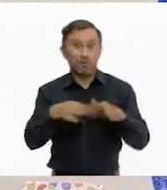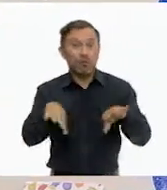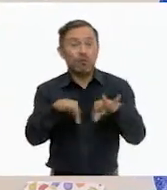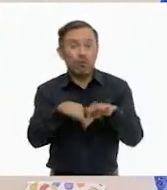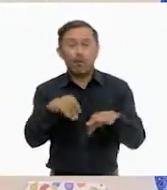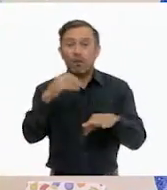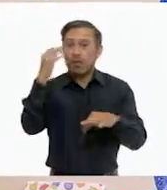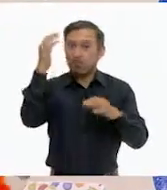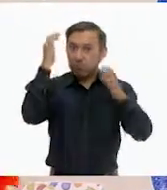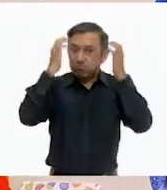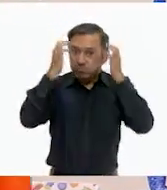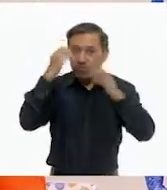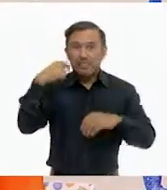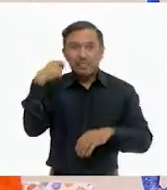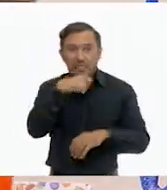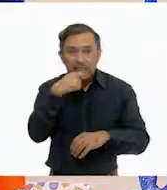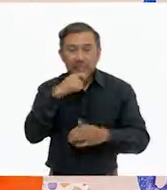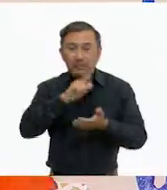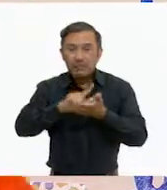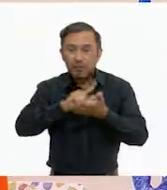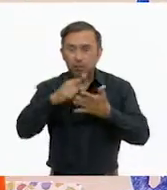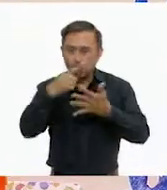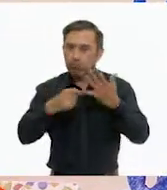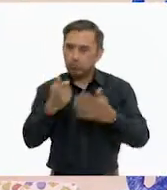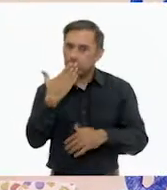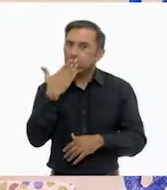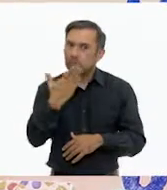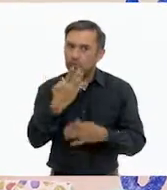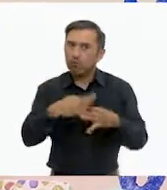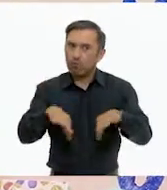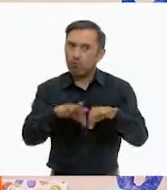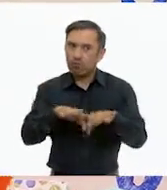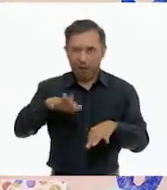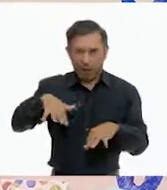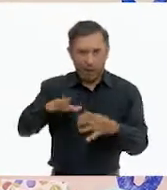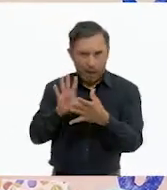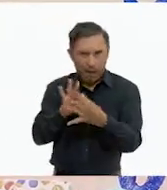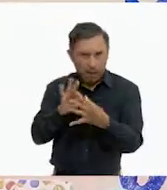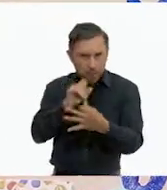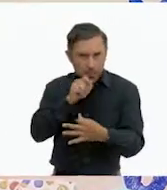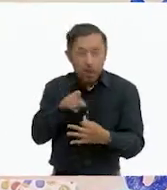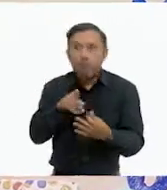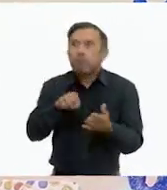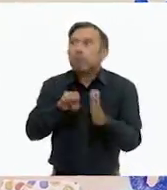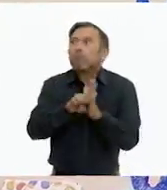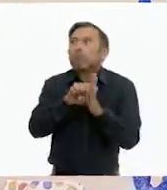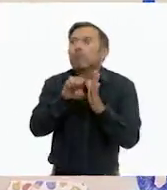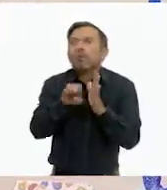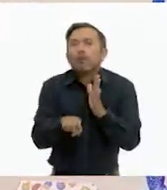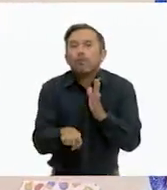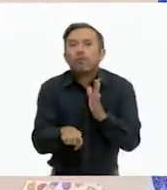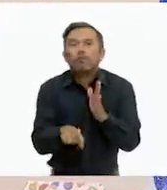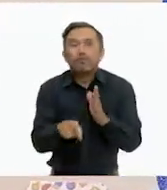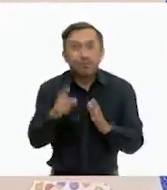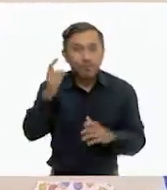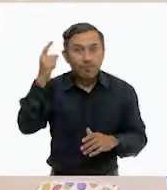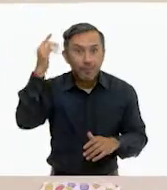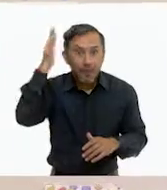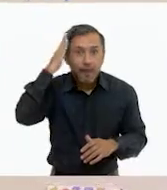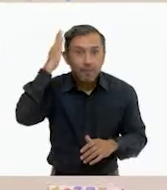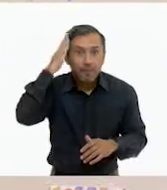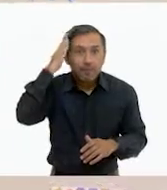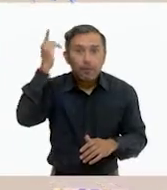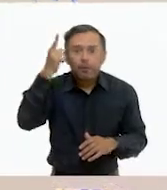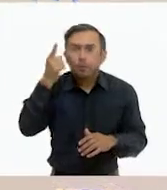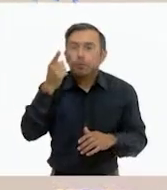de higiene y de limpieza como lo estábamos mencionando hace rato. Por ejemplo, para cuidar nuestra cabeza vamos